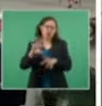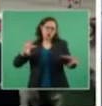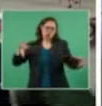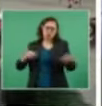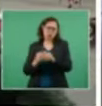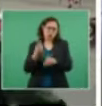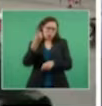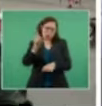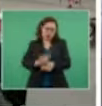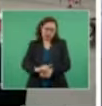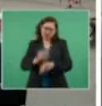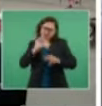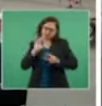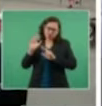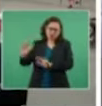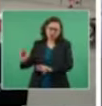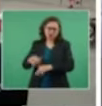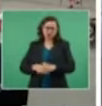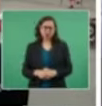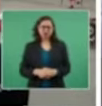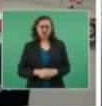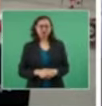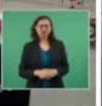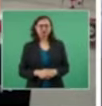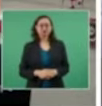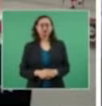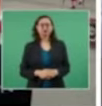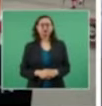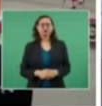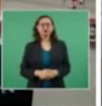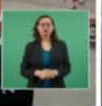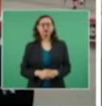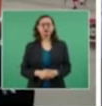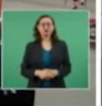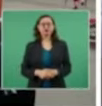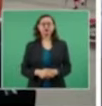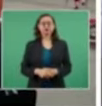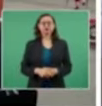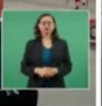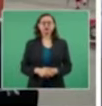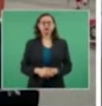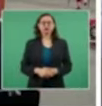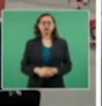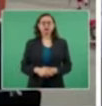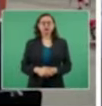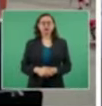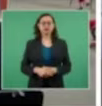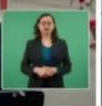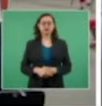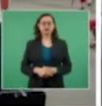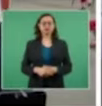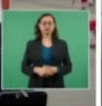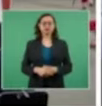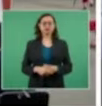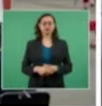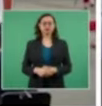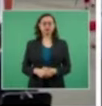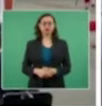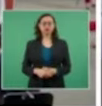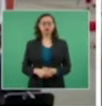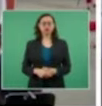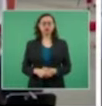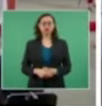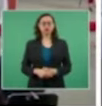el statu quo que se intentaba superar con la Cuarta Transformación. Y finalmente, Pepe, una última contradicción que